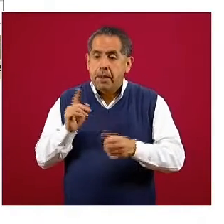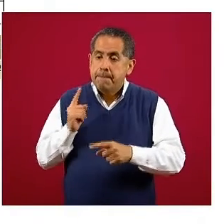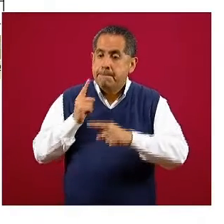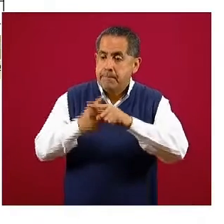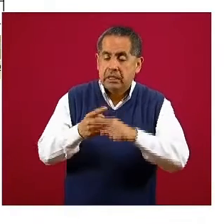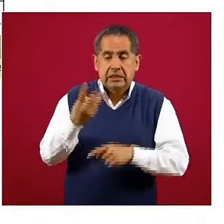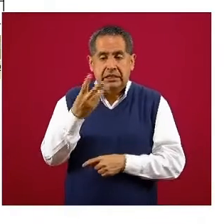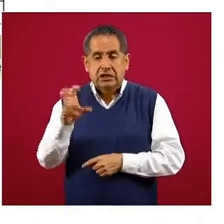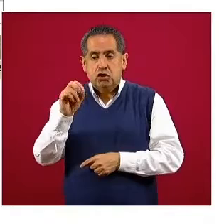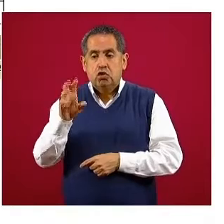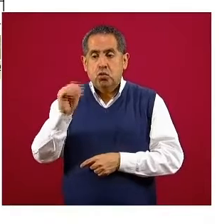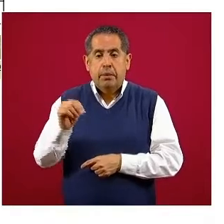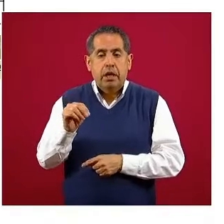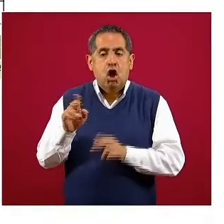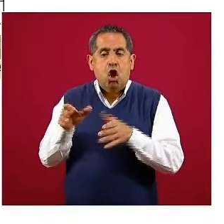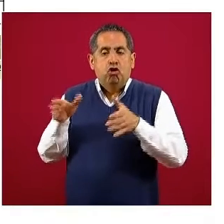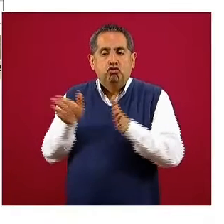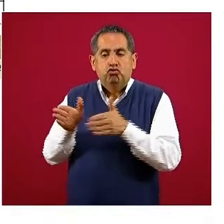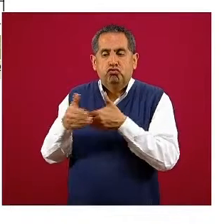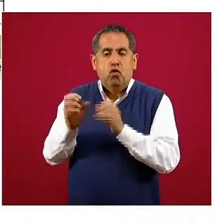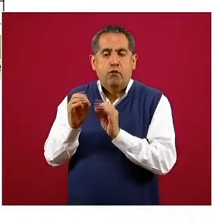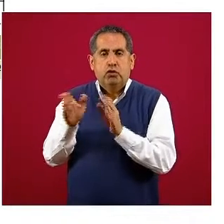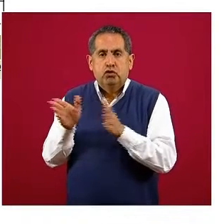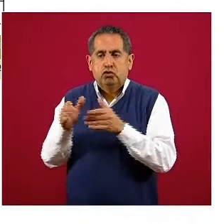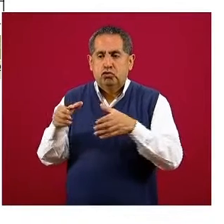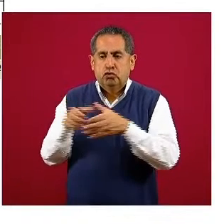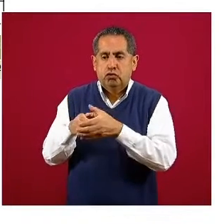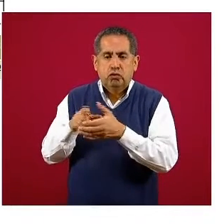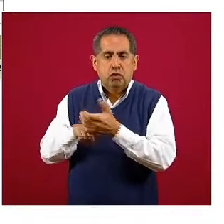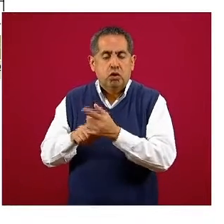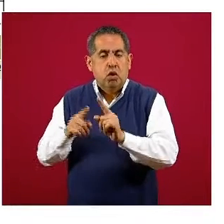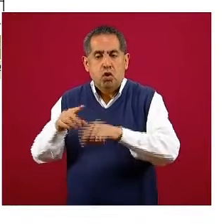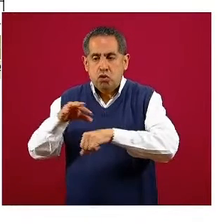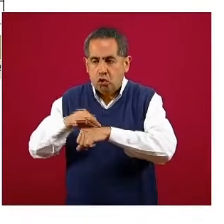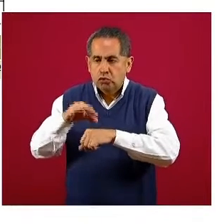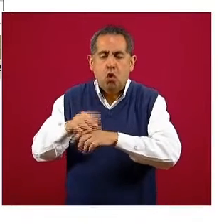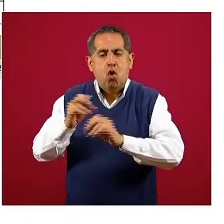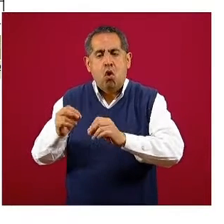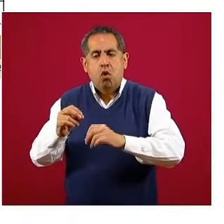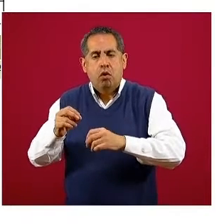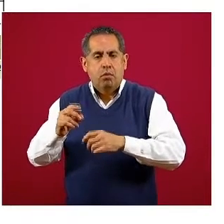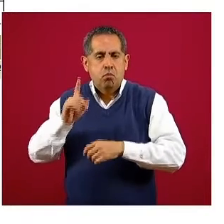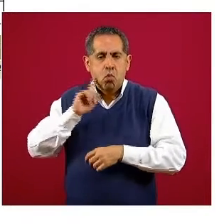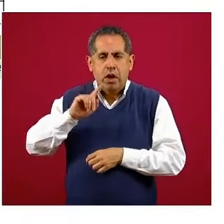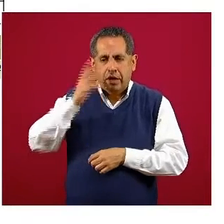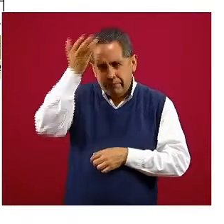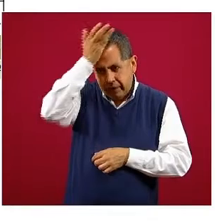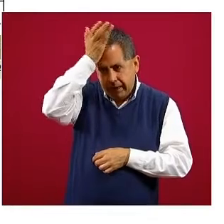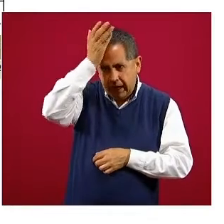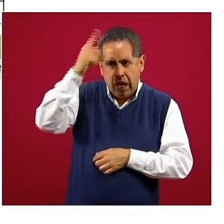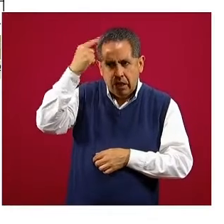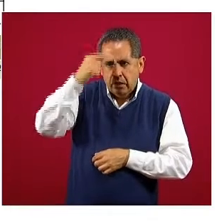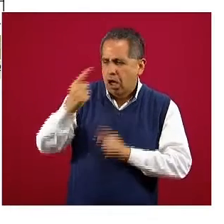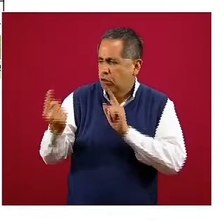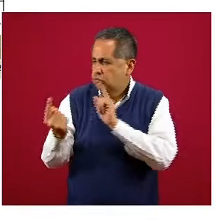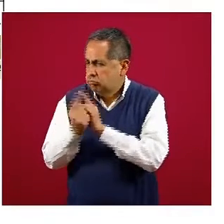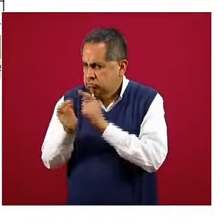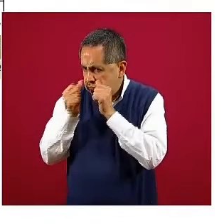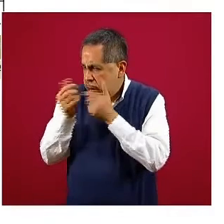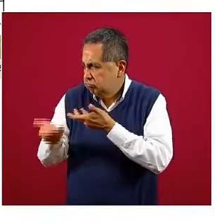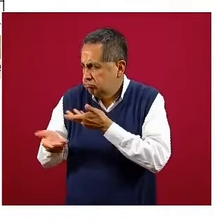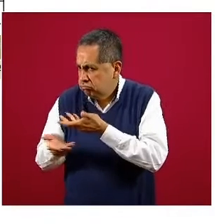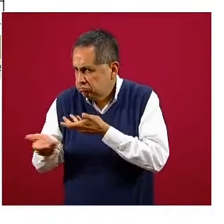46% de estas ocupadas, por lo tanto, el resto, 54%, desocupadas a nivel nacional, que